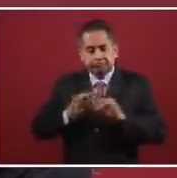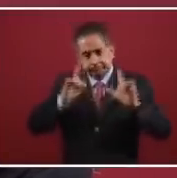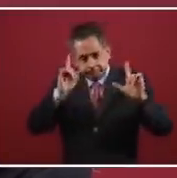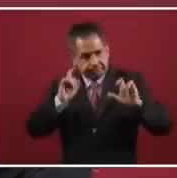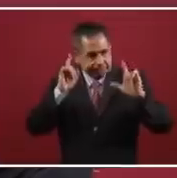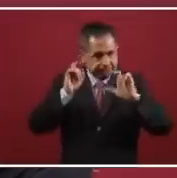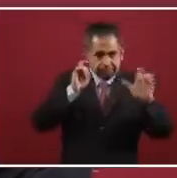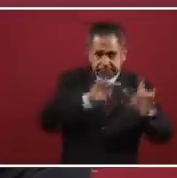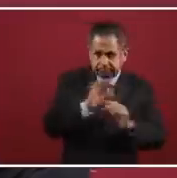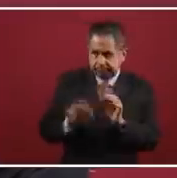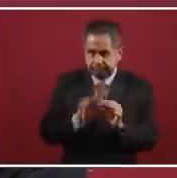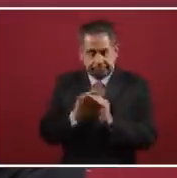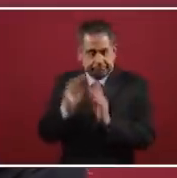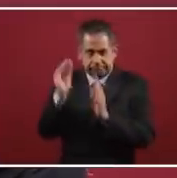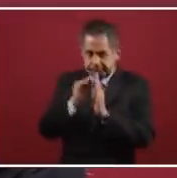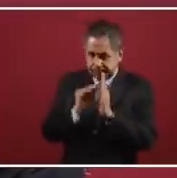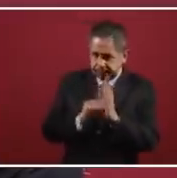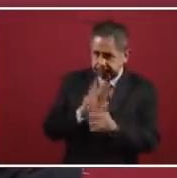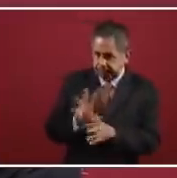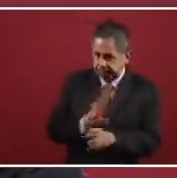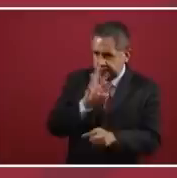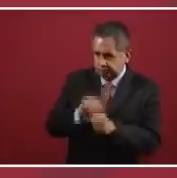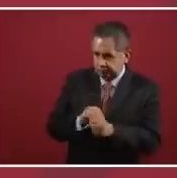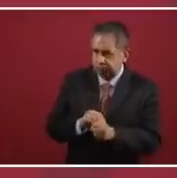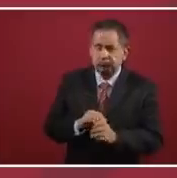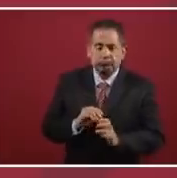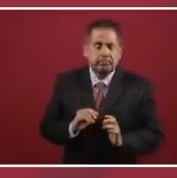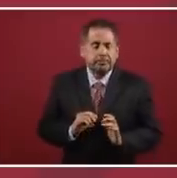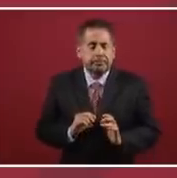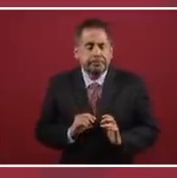fotos para los